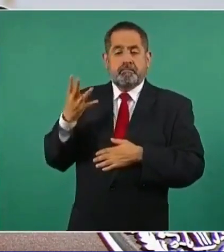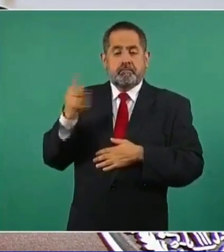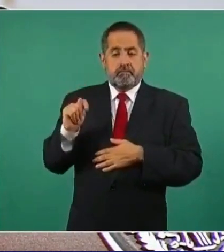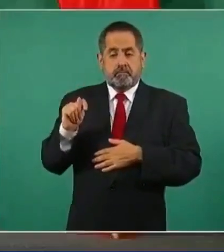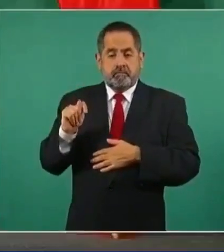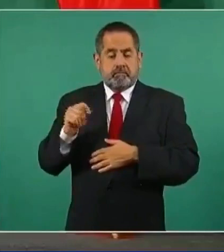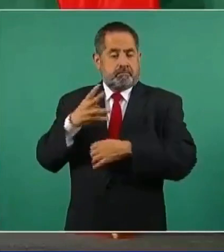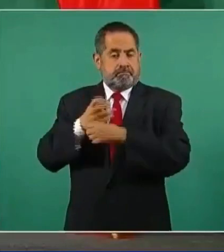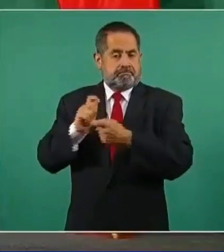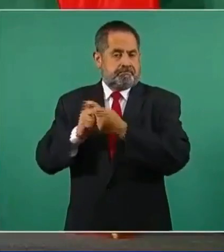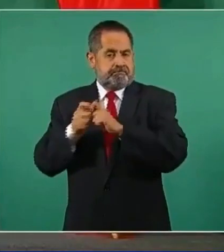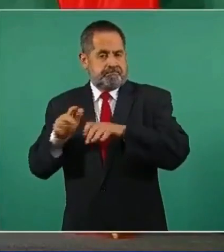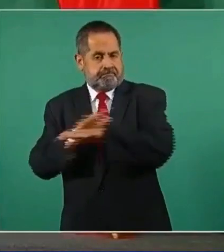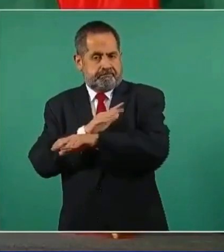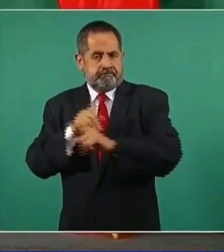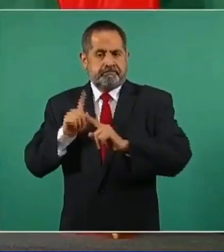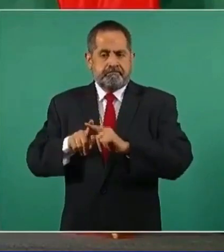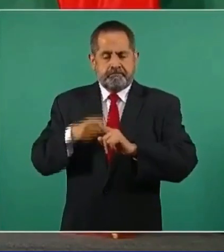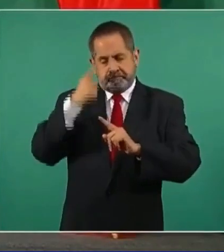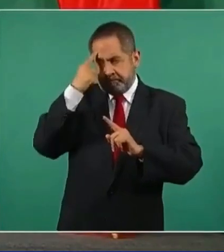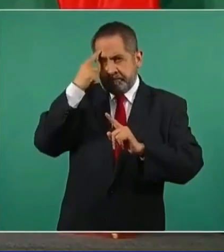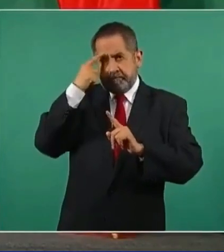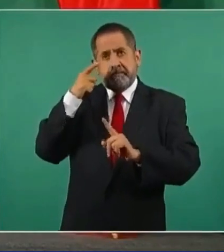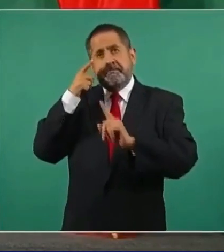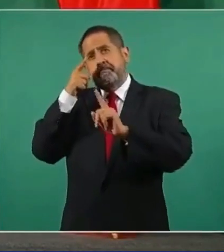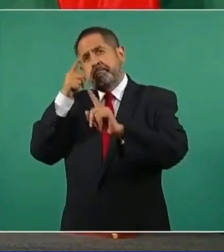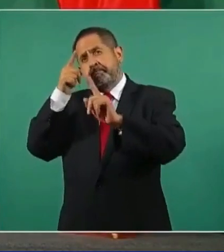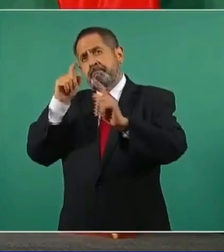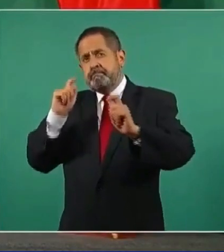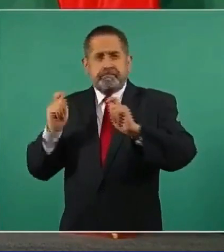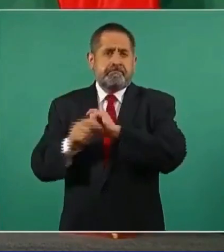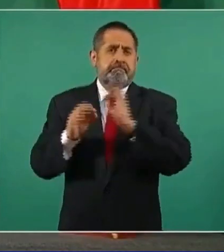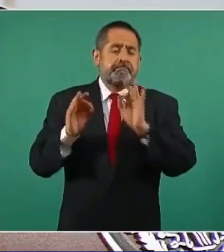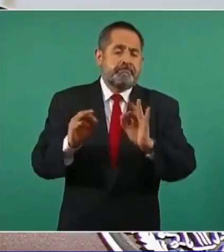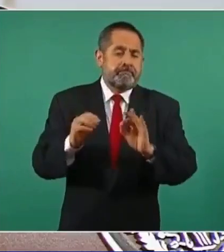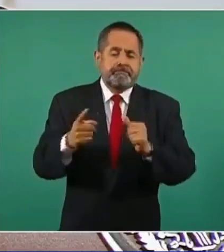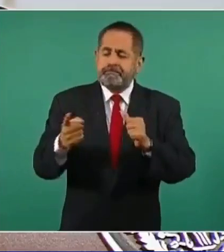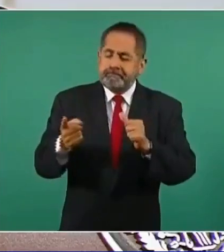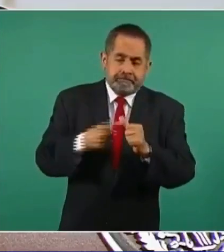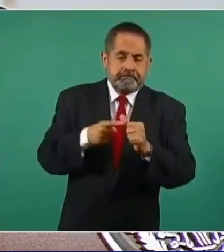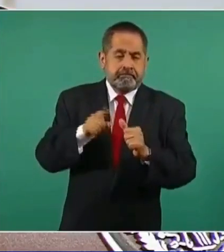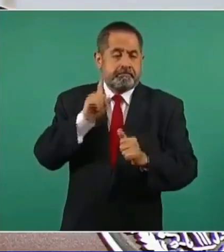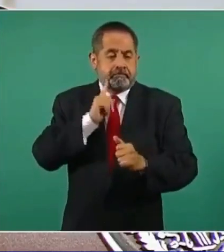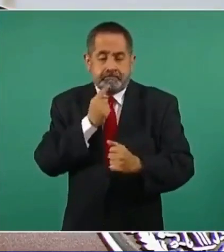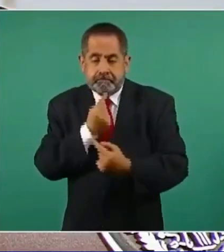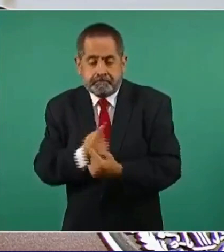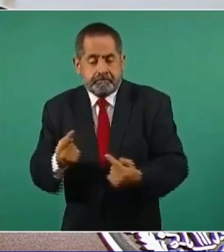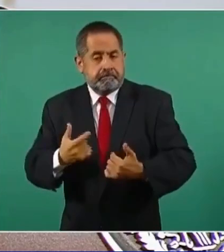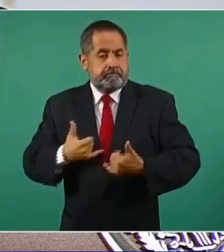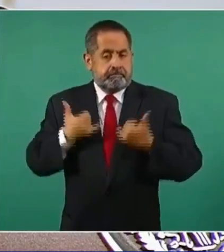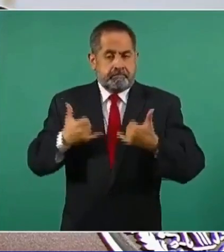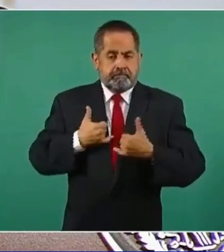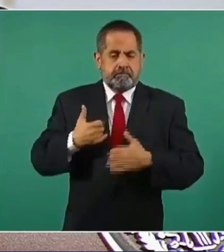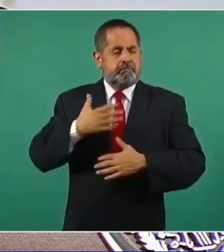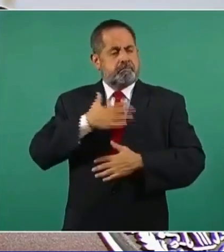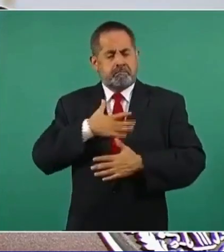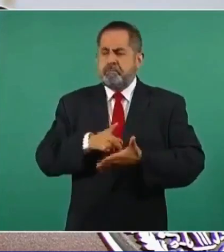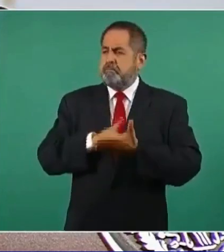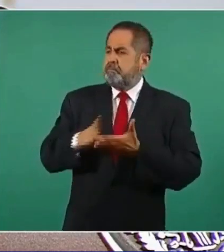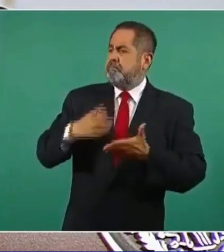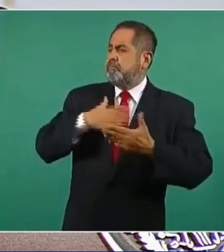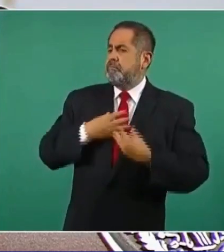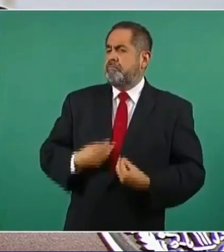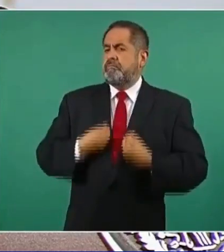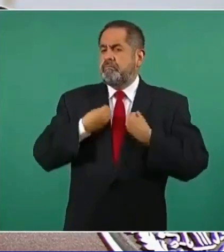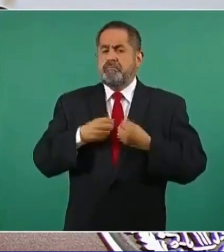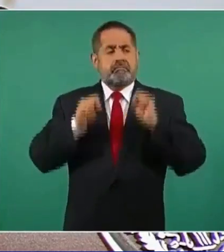la cuarta transformación solo se va a alcanzar cuando las niñas y las adolescentes puedan ejercer su derecho a